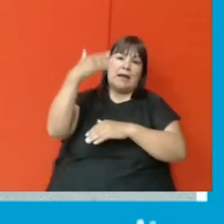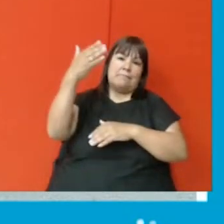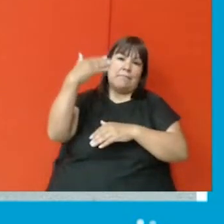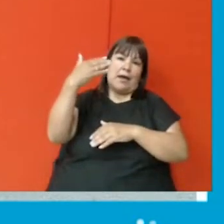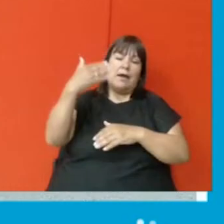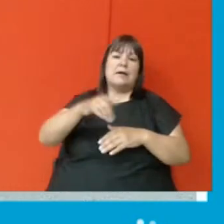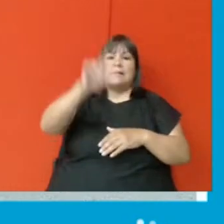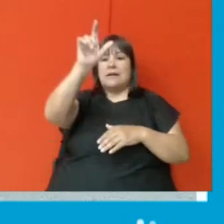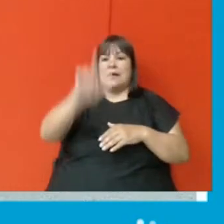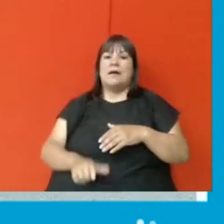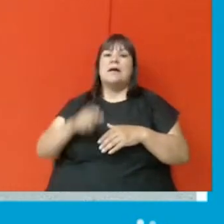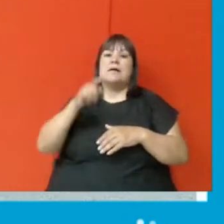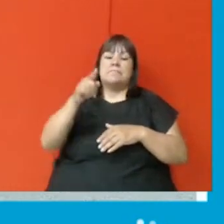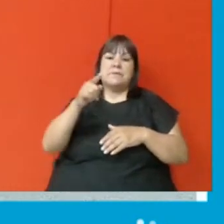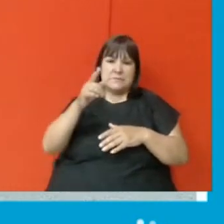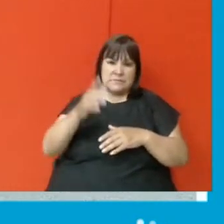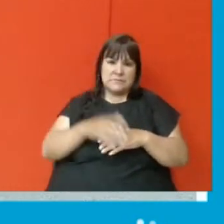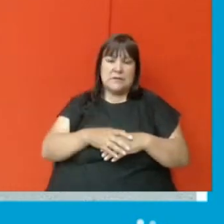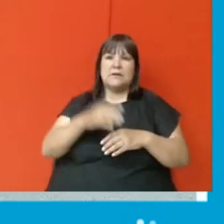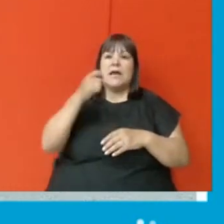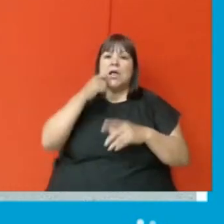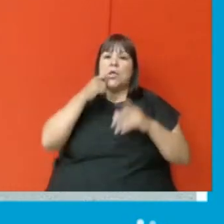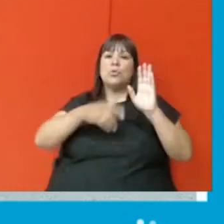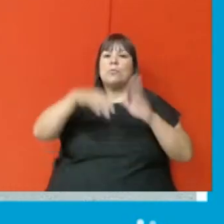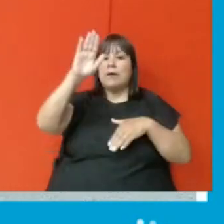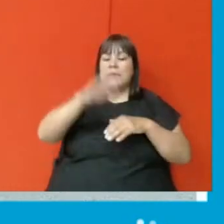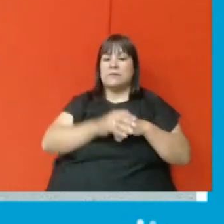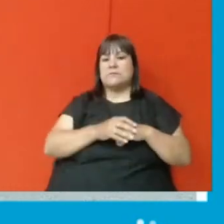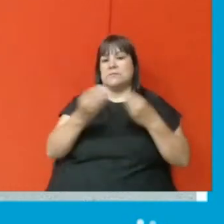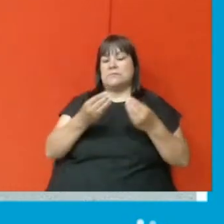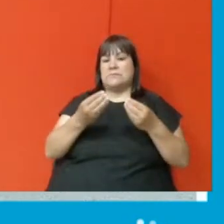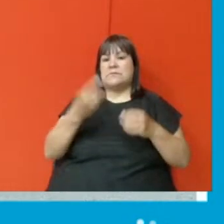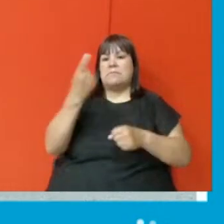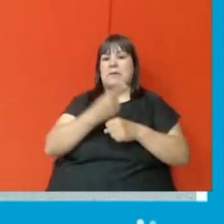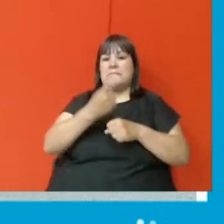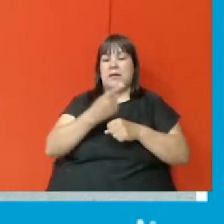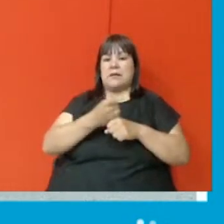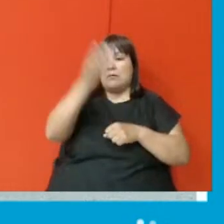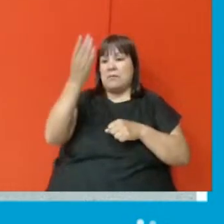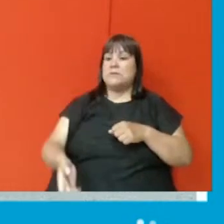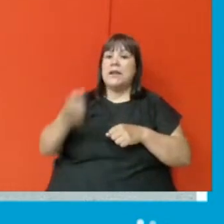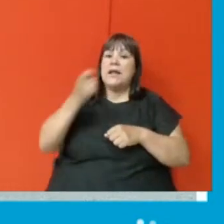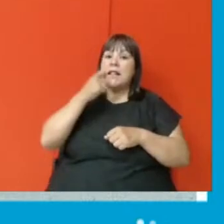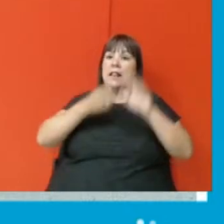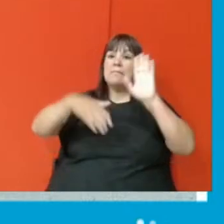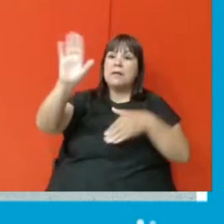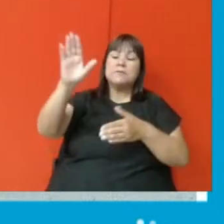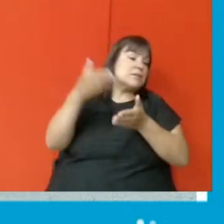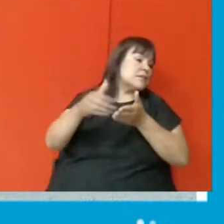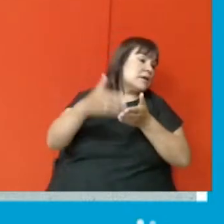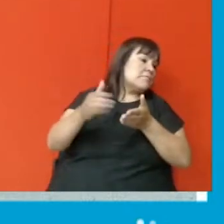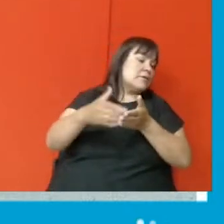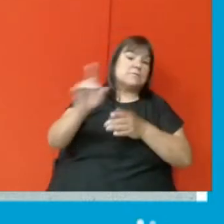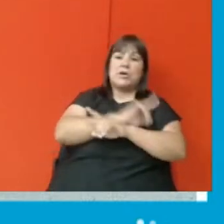Consejo Deliberante, y están todos invitados. Combatir el viejismo y la discriminación. Generar más y